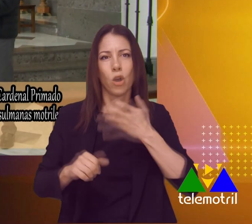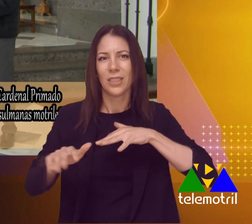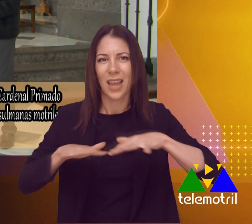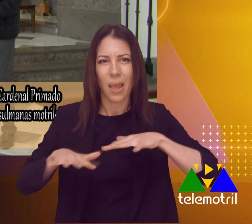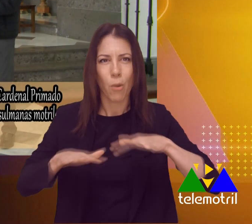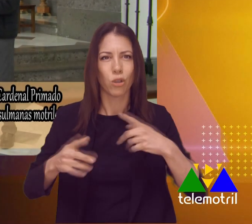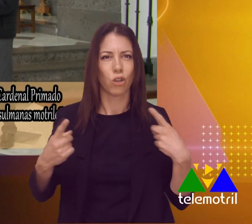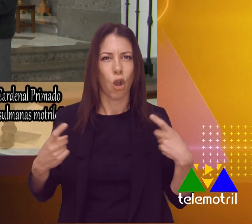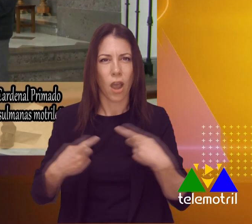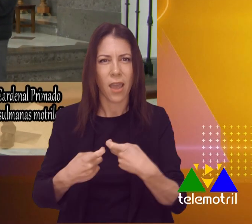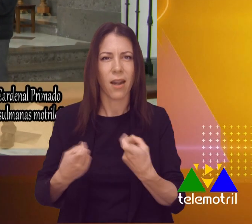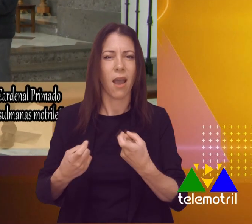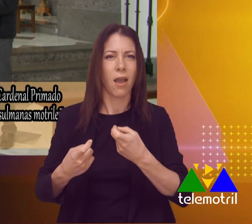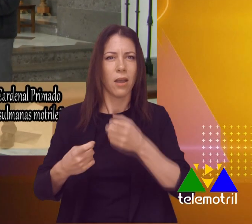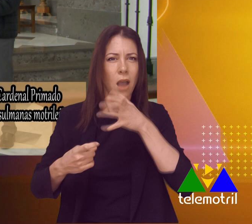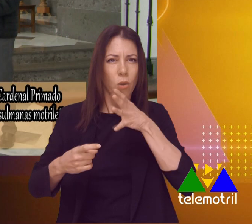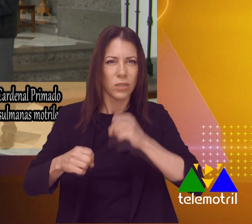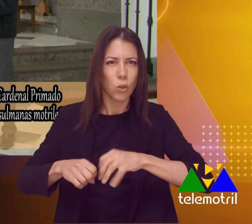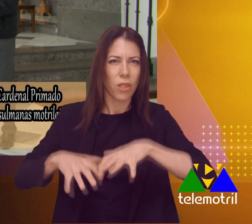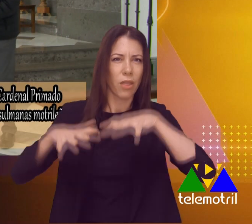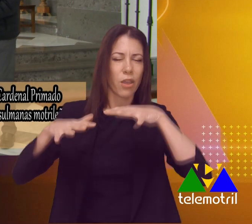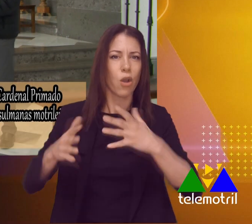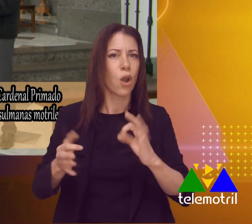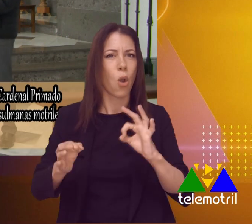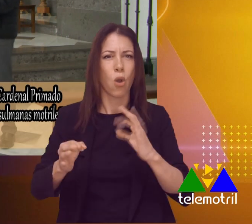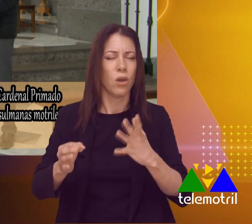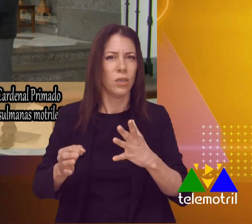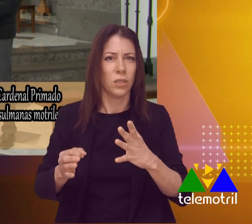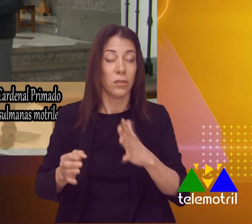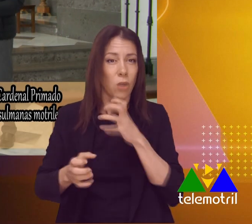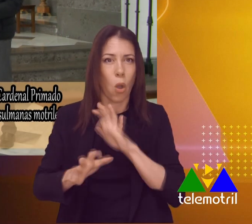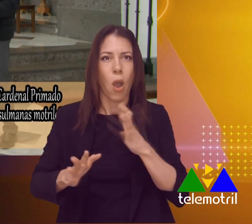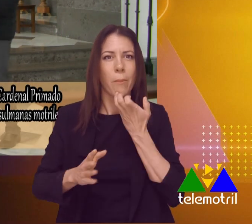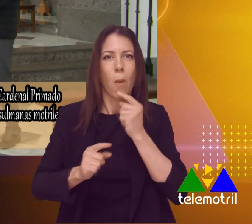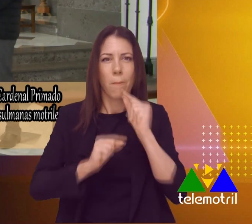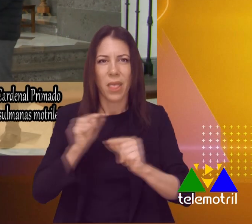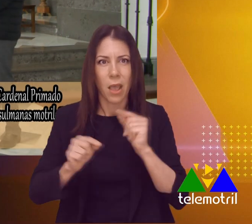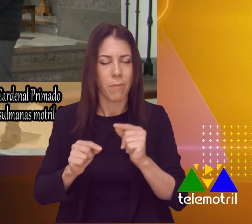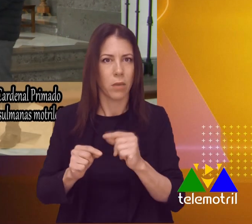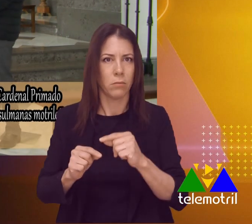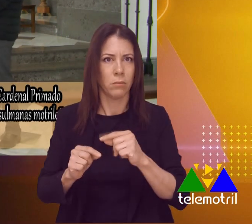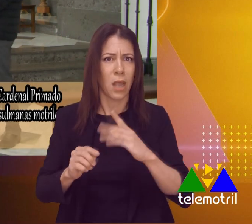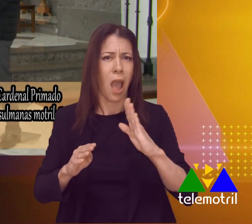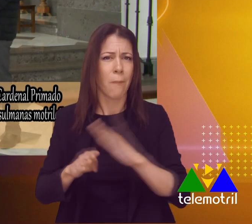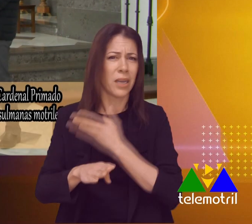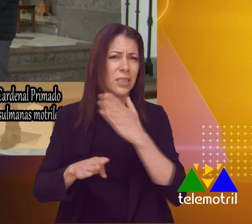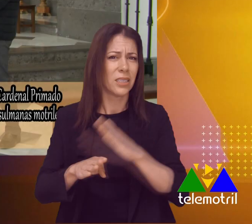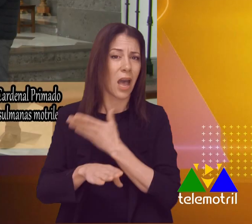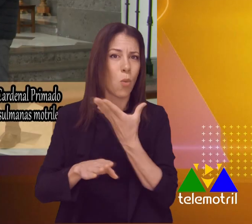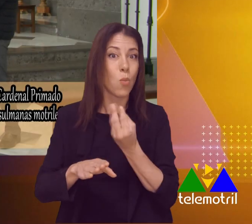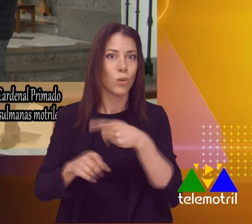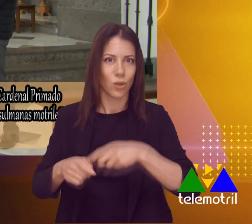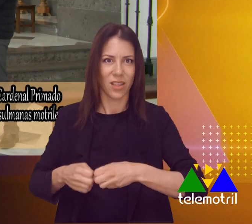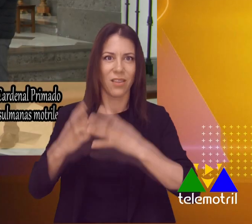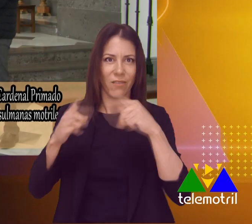terremotos, guerras, inundaciones, desastres, es decir, como epidemias y todo, han pasado por aquí. Aquí